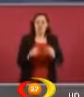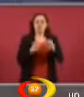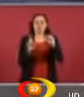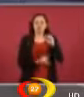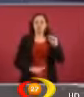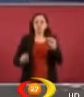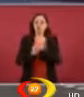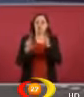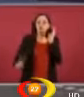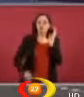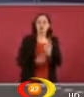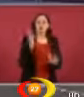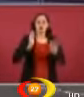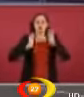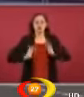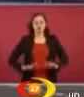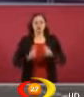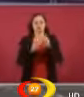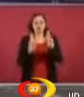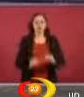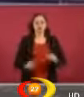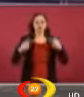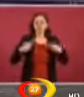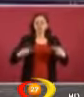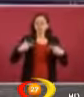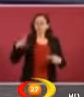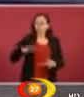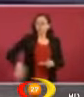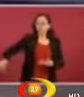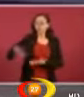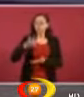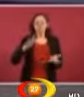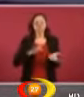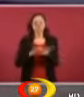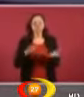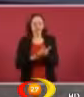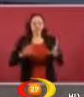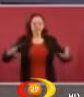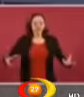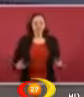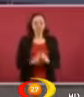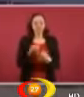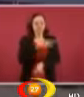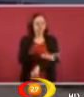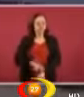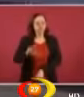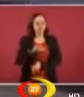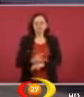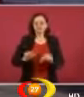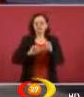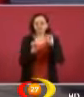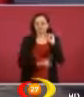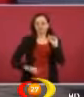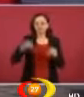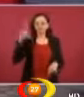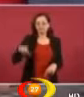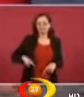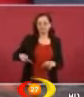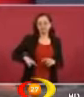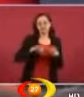con el apoyo del pueblo y con el trabajo coordinado de todo el gobierno